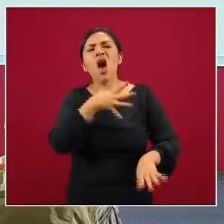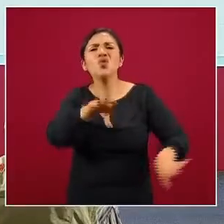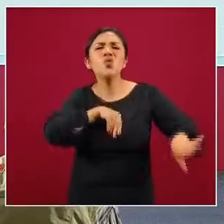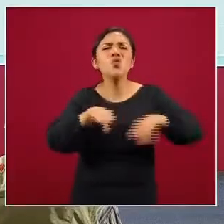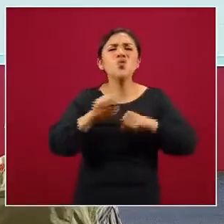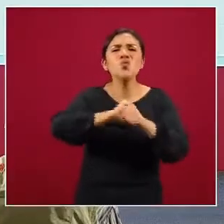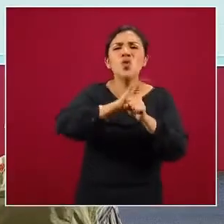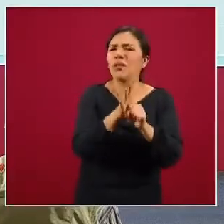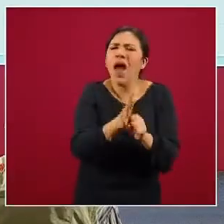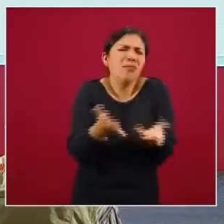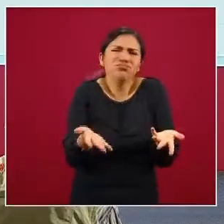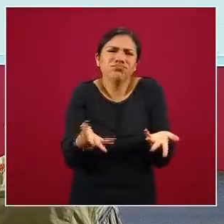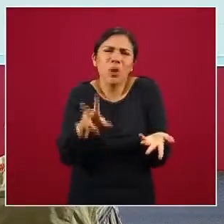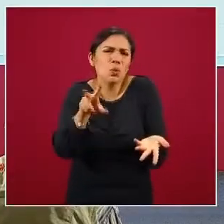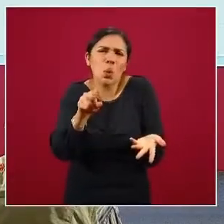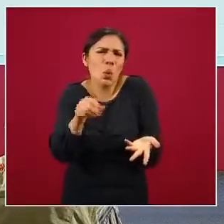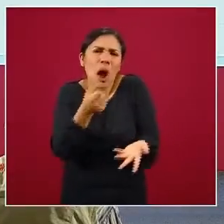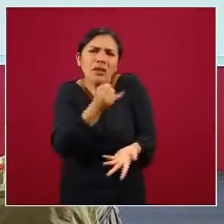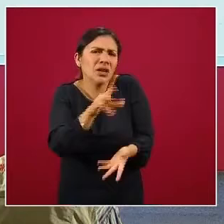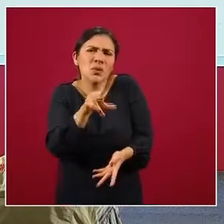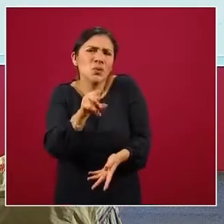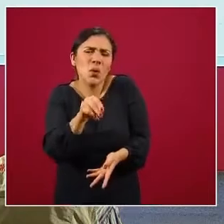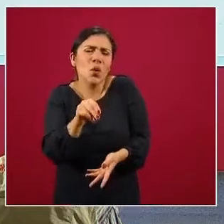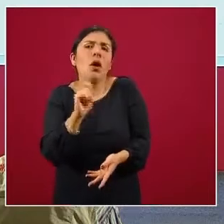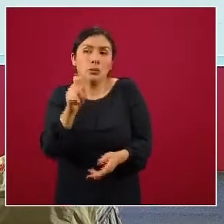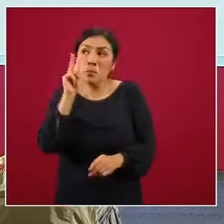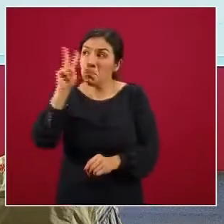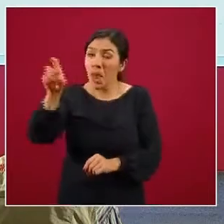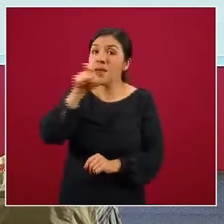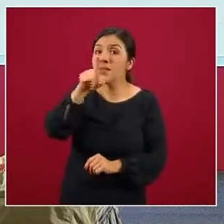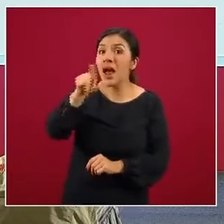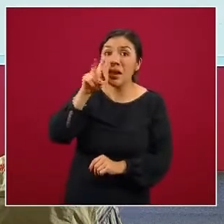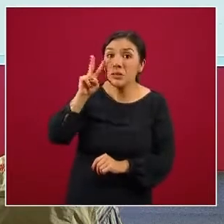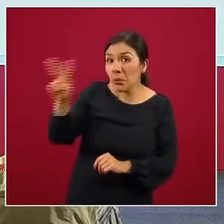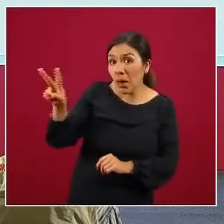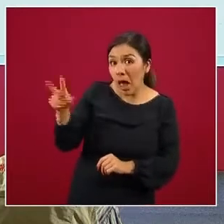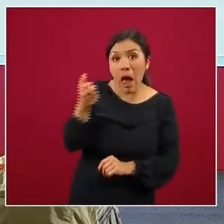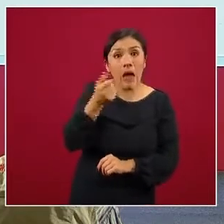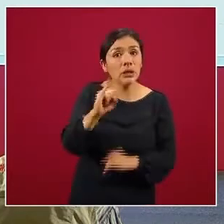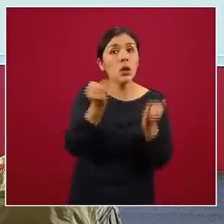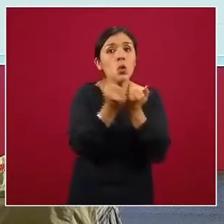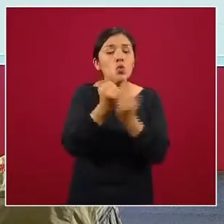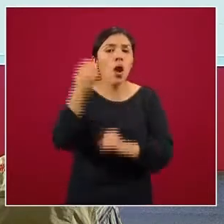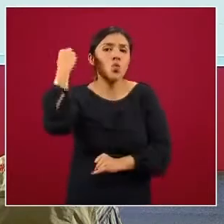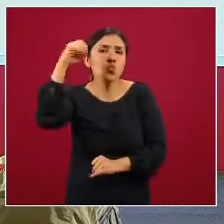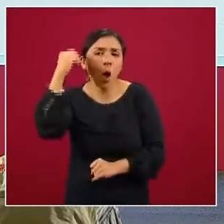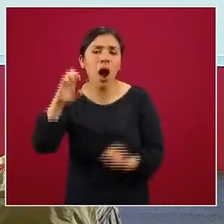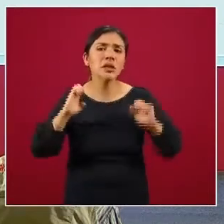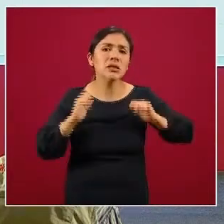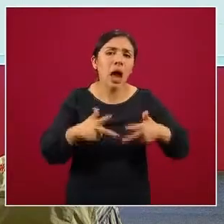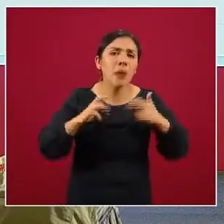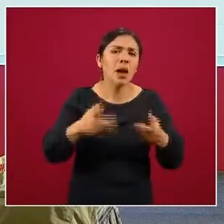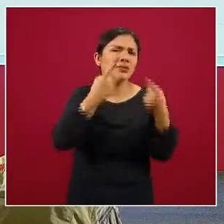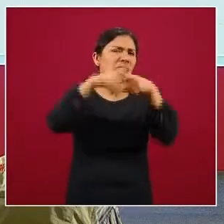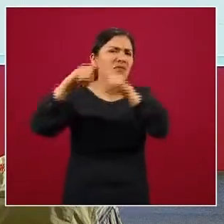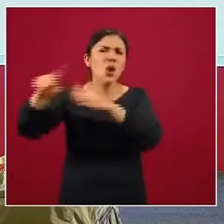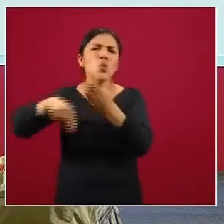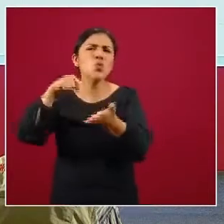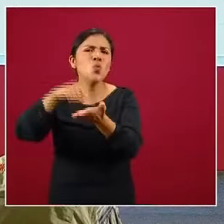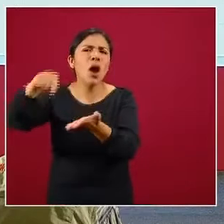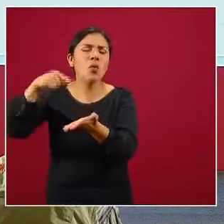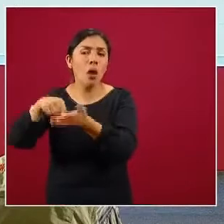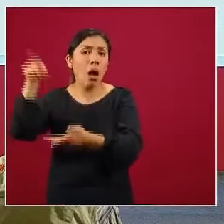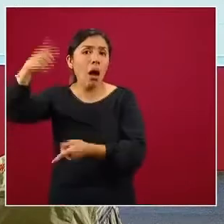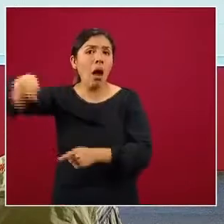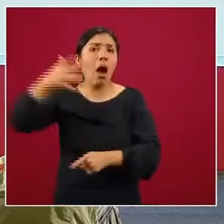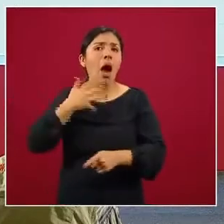No, de ninguna manera funciona así. Lo vemos en Jalisco, ocurre lo mismo en Oaxaca, en Chiapas, en muchos otros lugares, donde